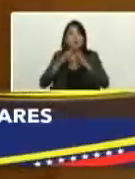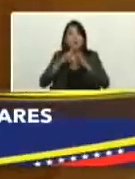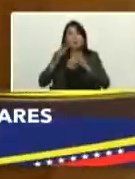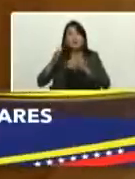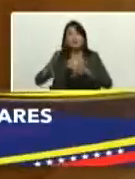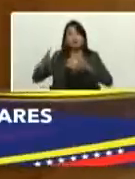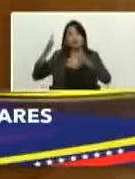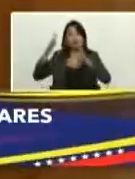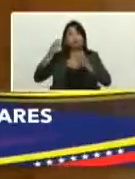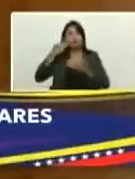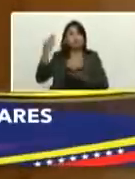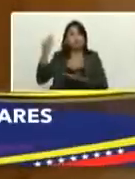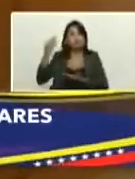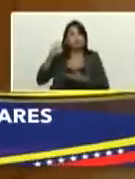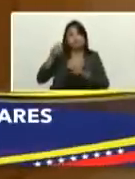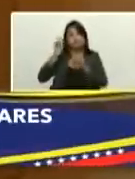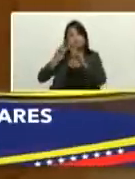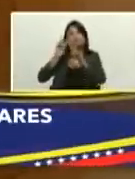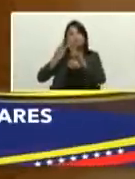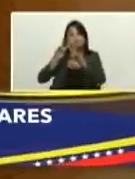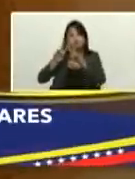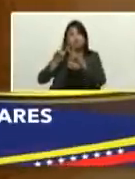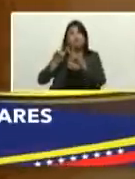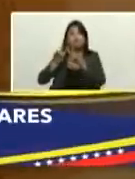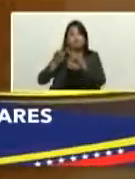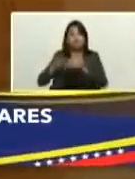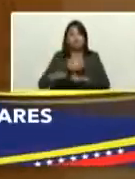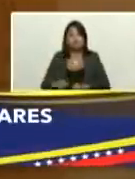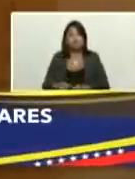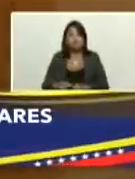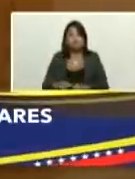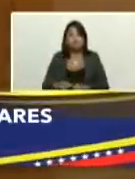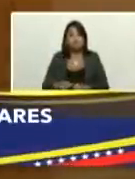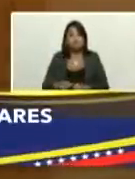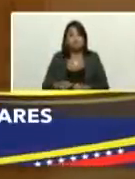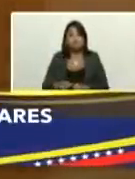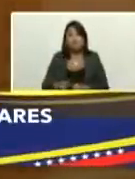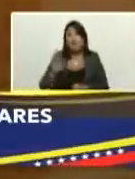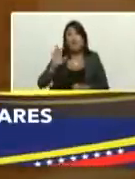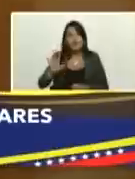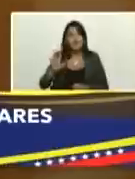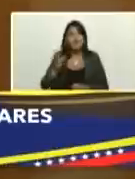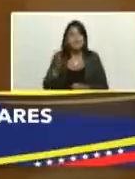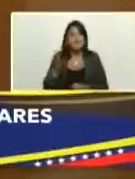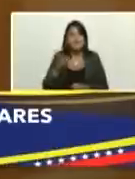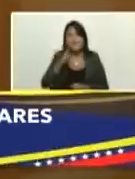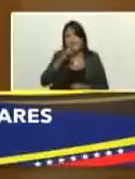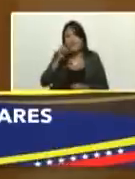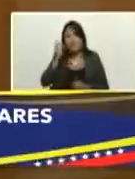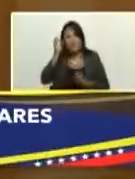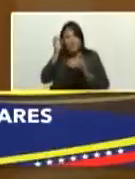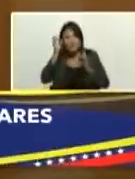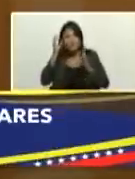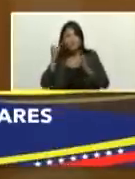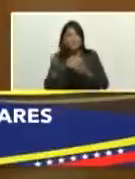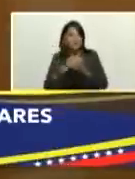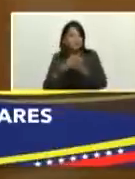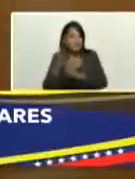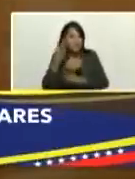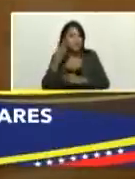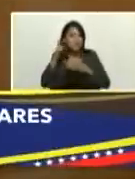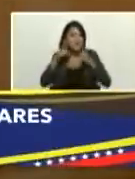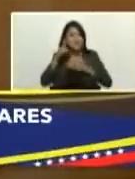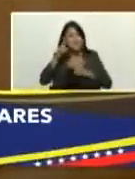a través de la Gran Misión Vivienda Venezuela, la hija del presidente Nicolás Maduro, la hija del presidente